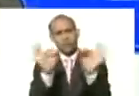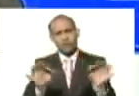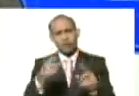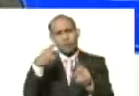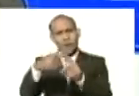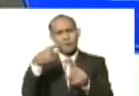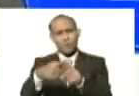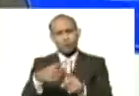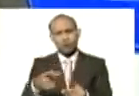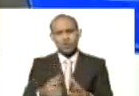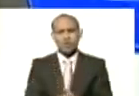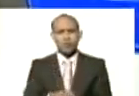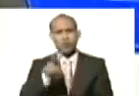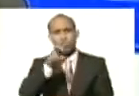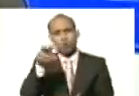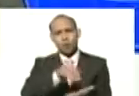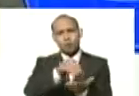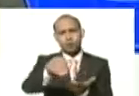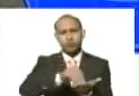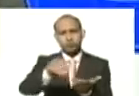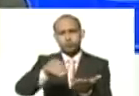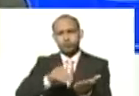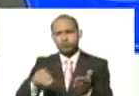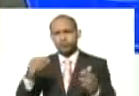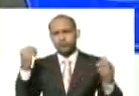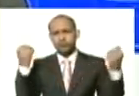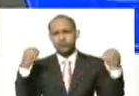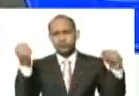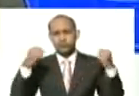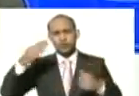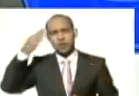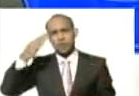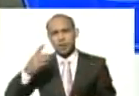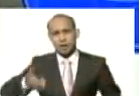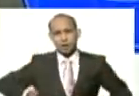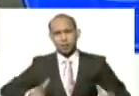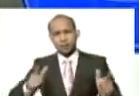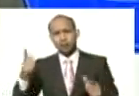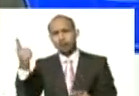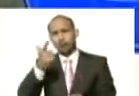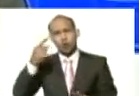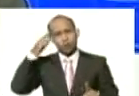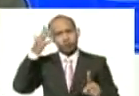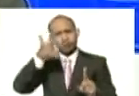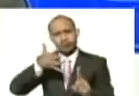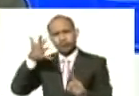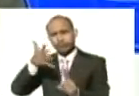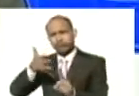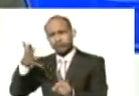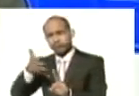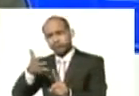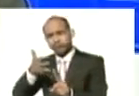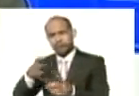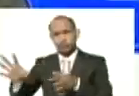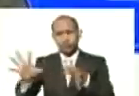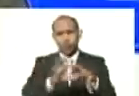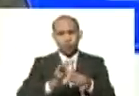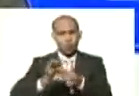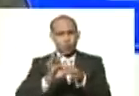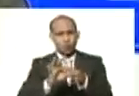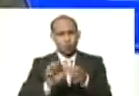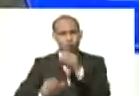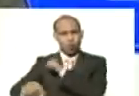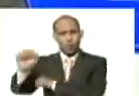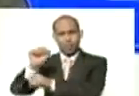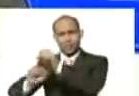nueva estrategia de ejercicios militares ha permitido no solo el adiestramiento y la cohesión combativa, no